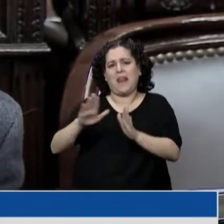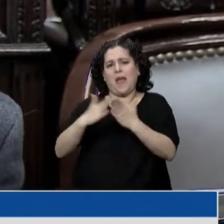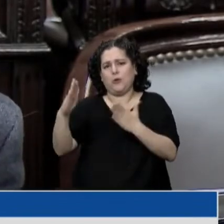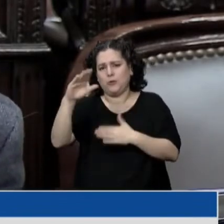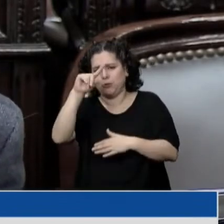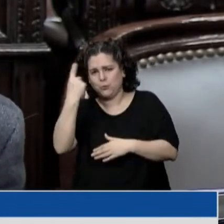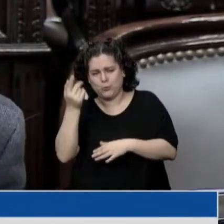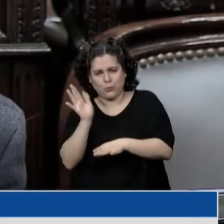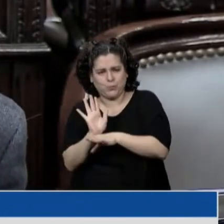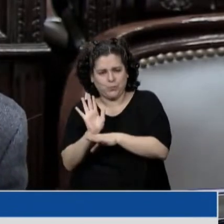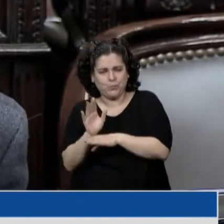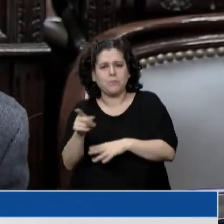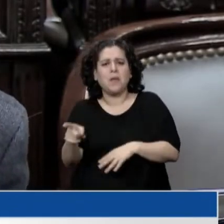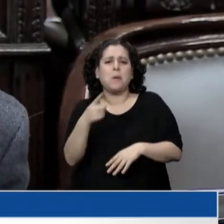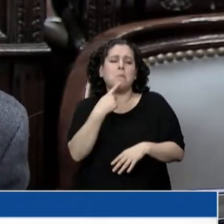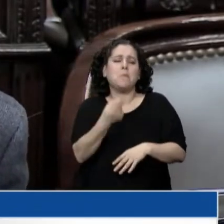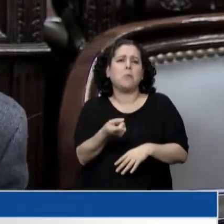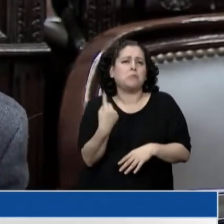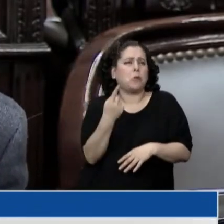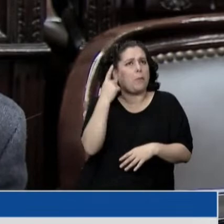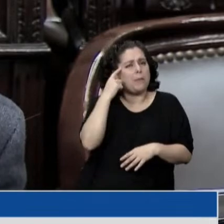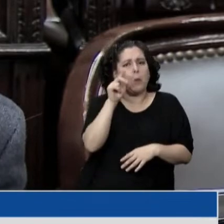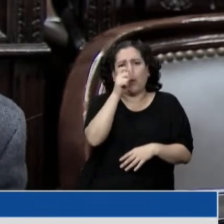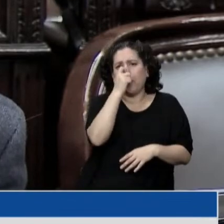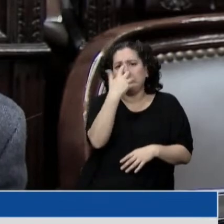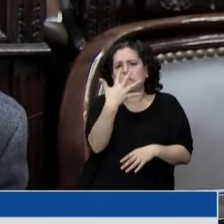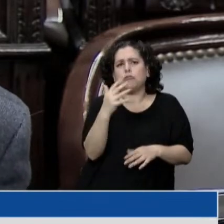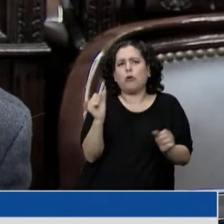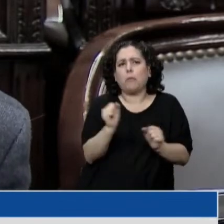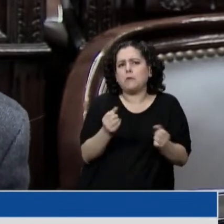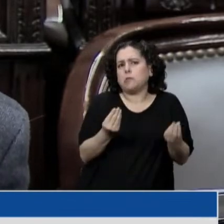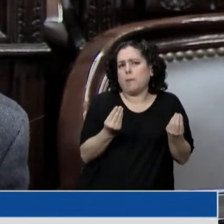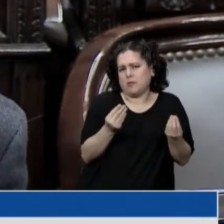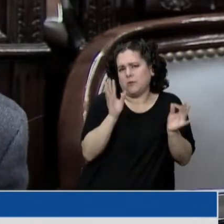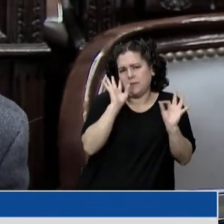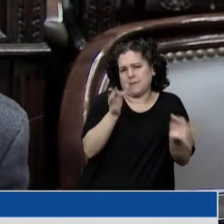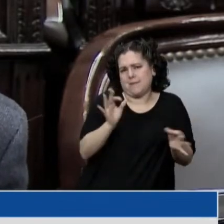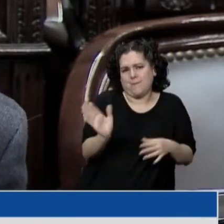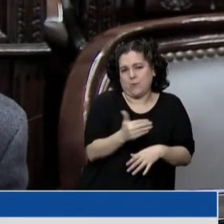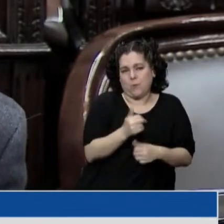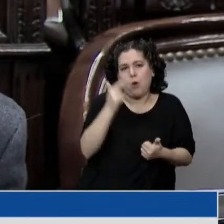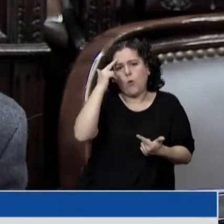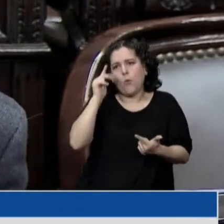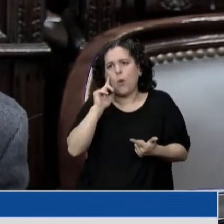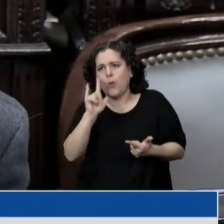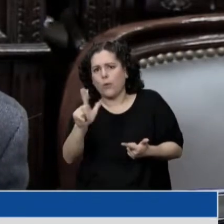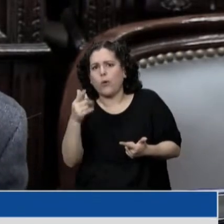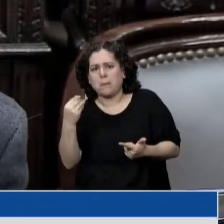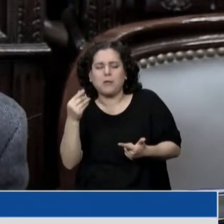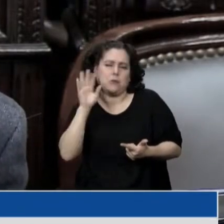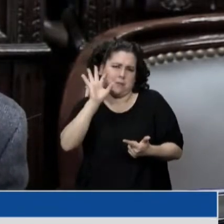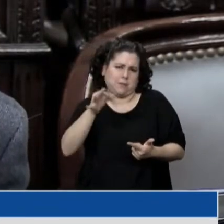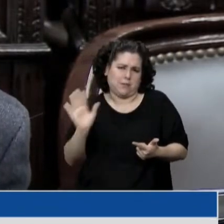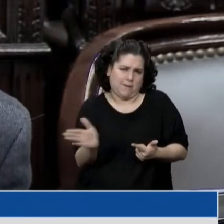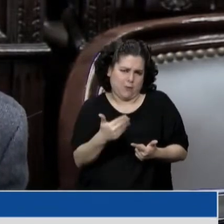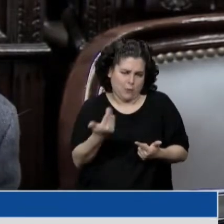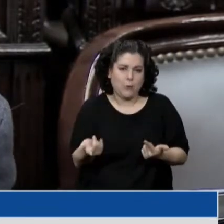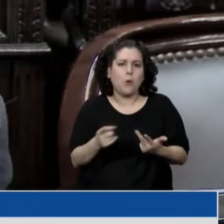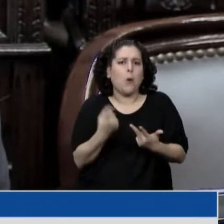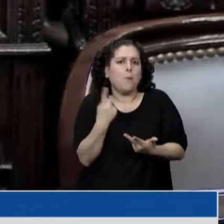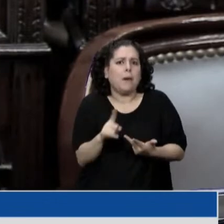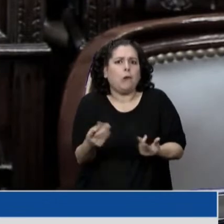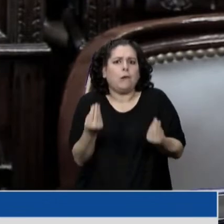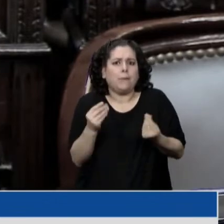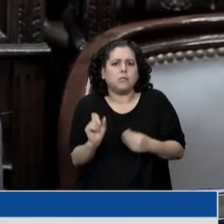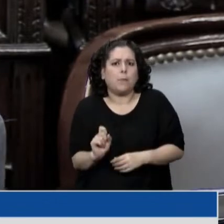cierto es que si preguntamos qué pasó el 25 de mayo, todos saben. Si preguntamos qué pasó el 9 de julio, seguramente todos saben. Cuando se pregunta